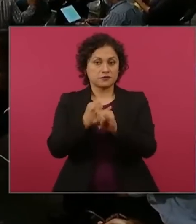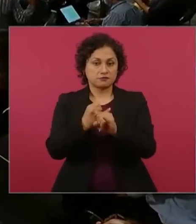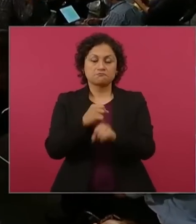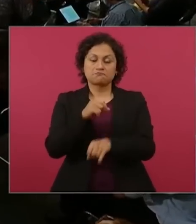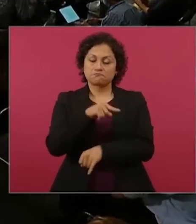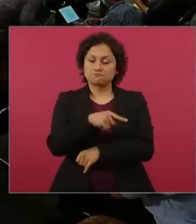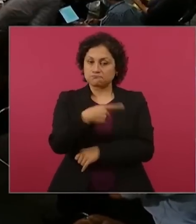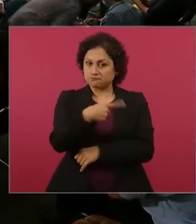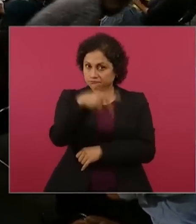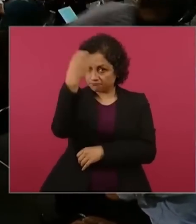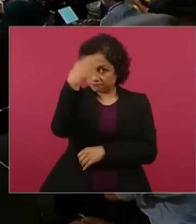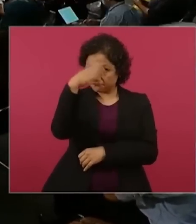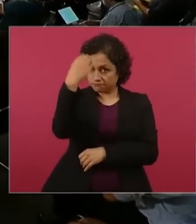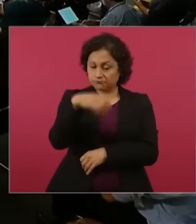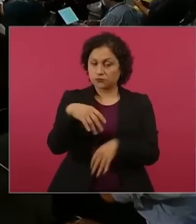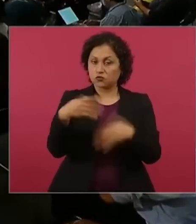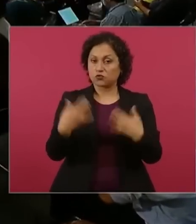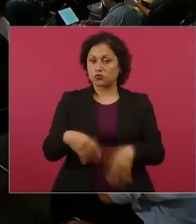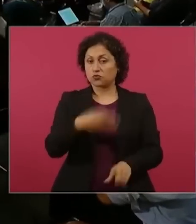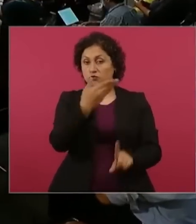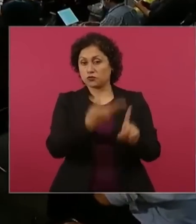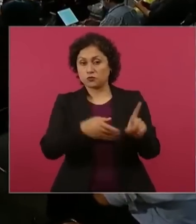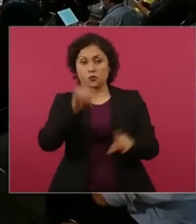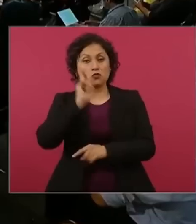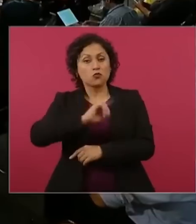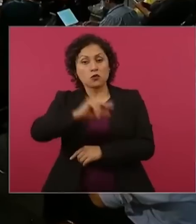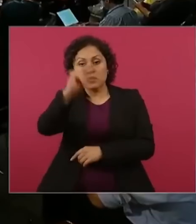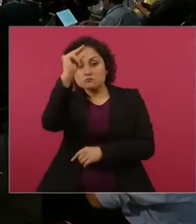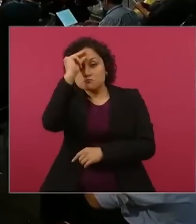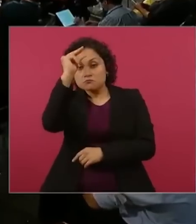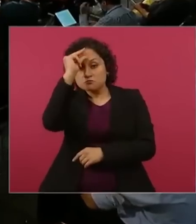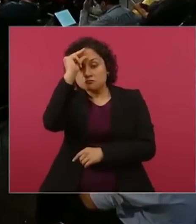Es una mujer muy inteligente,